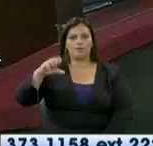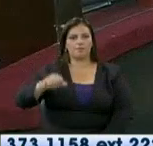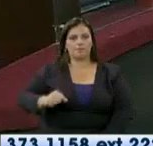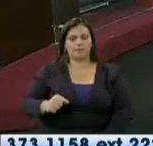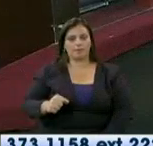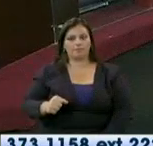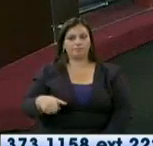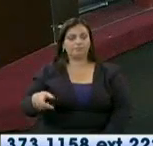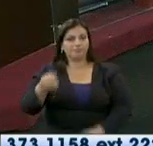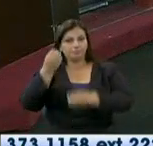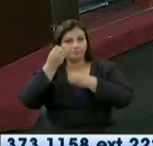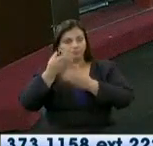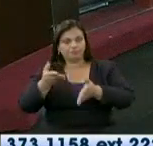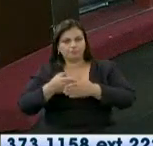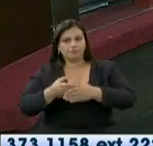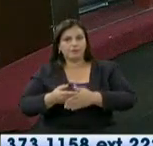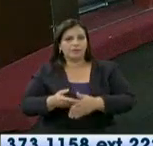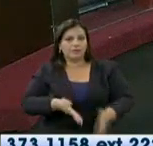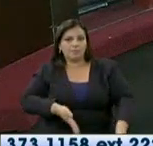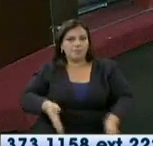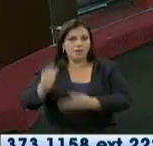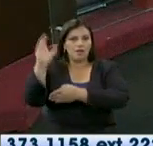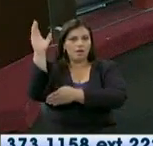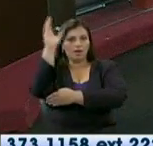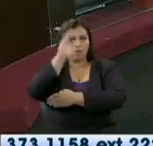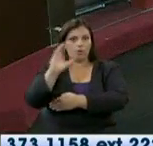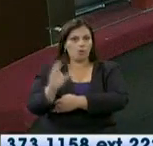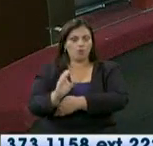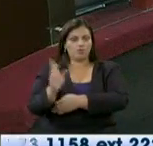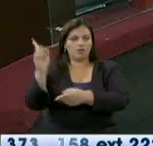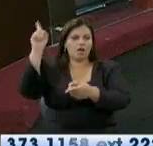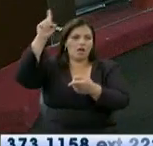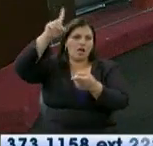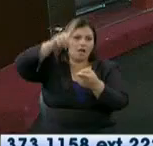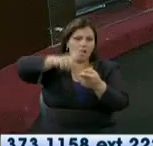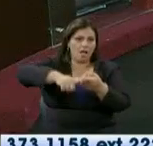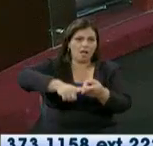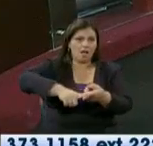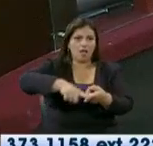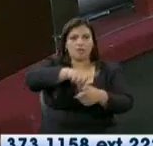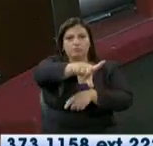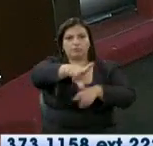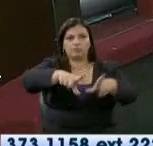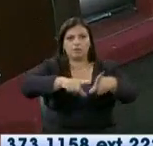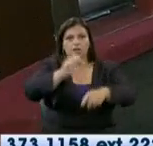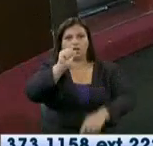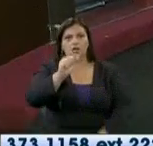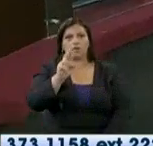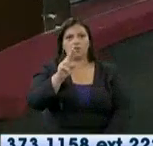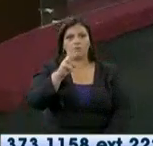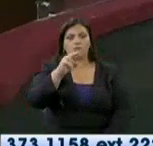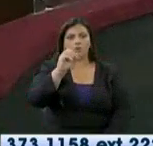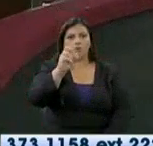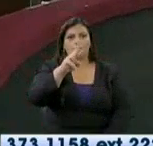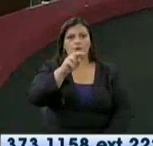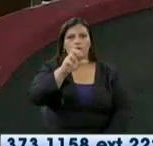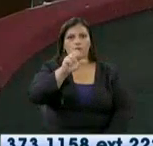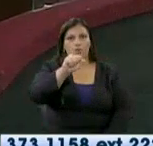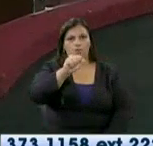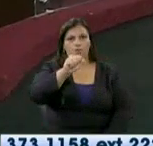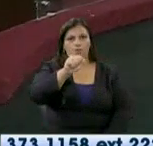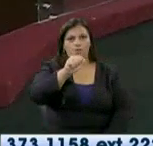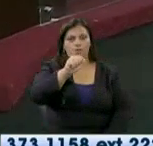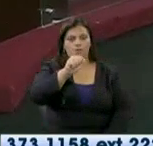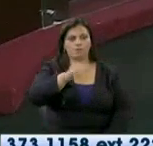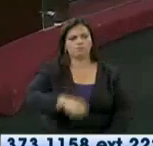hacia el puente de Pascuales, es decir, el Aurora, le pertenecía a la CTE. Pónganse de acuerdo, señores, porque el otro también tiene radares, el